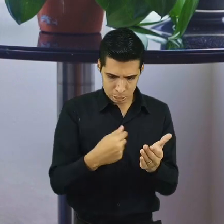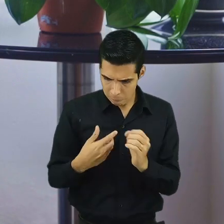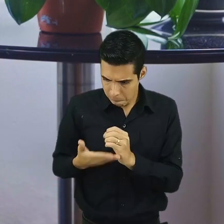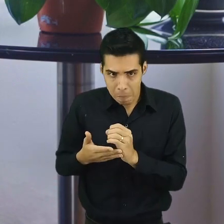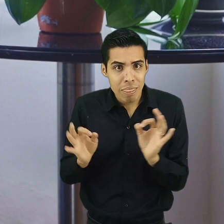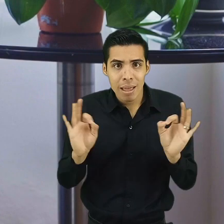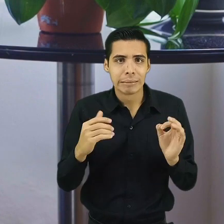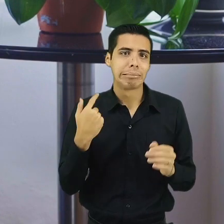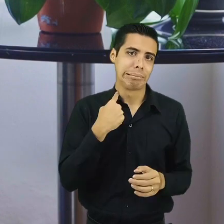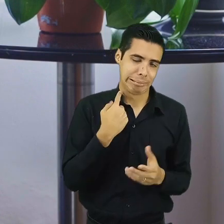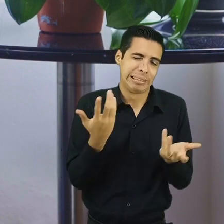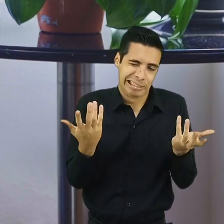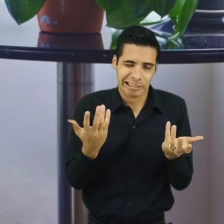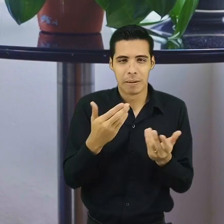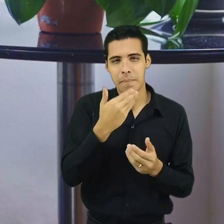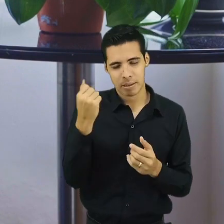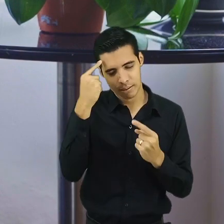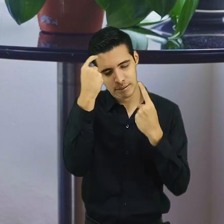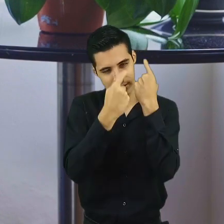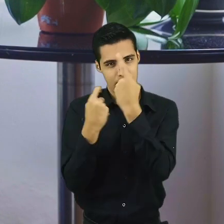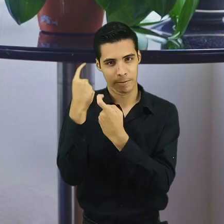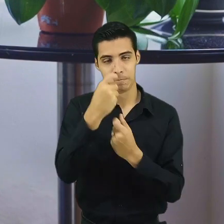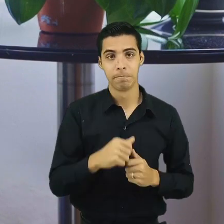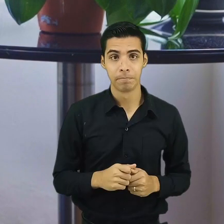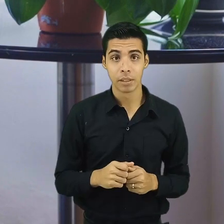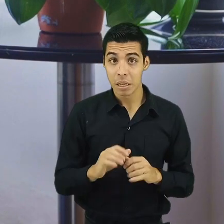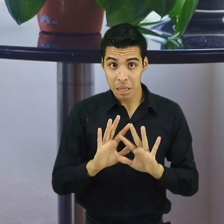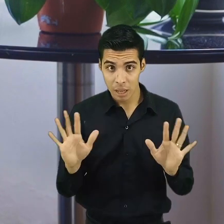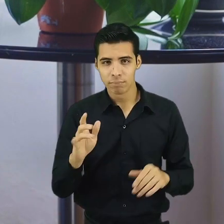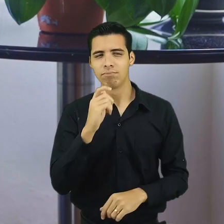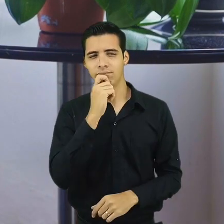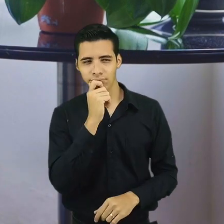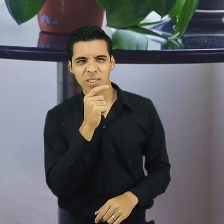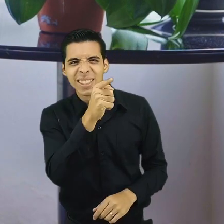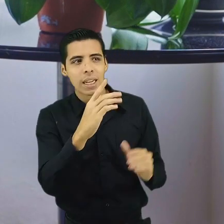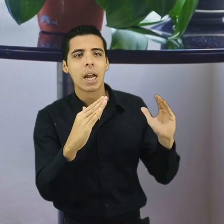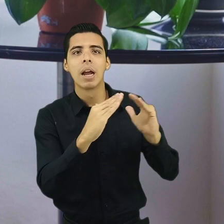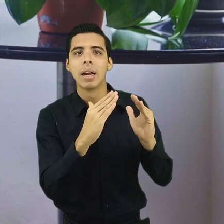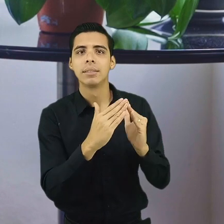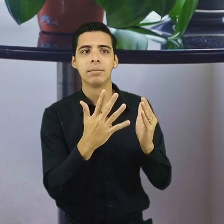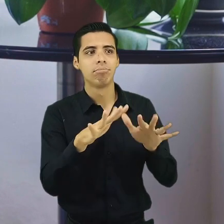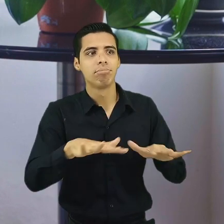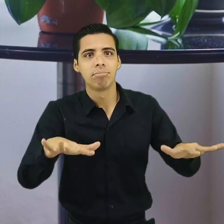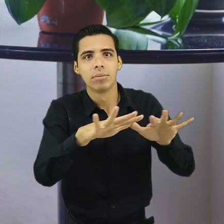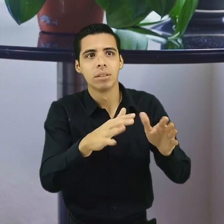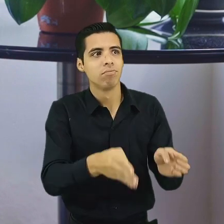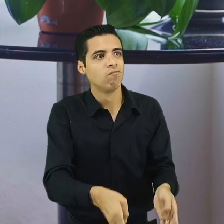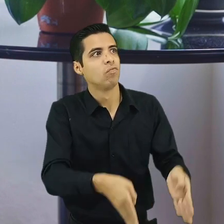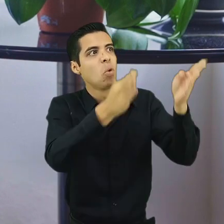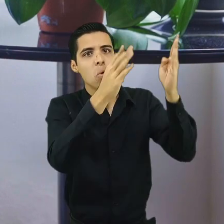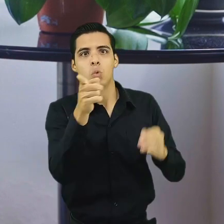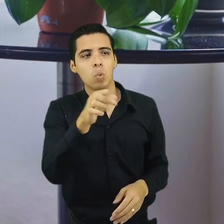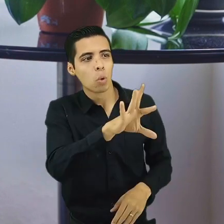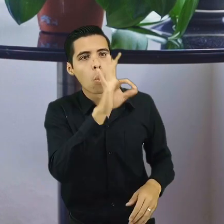Una vez ya tienes tu dinero para poder realizar la inversión en bienes raíces, debes escoger la propiedad correcta. Debes asegurarte de tener claro el objetivo.